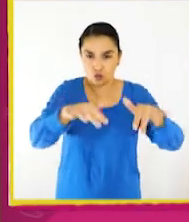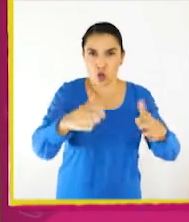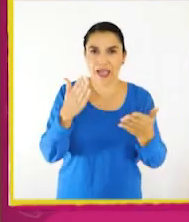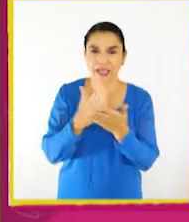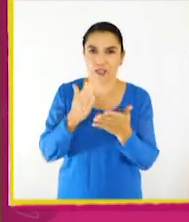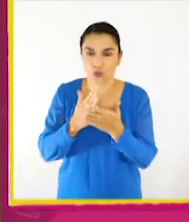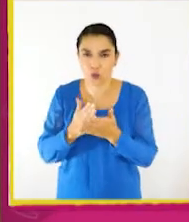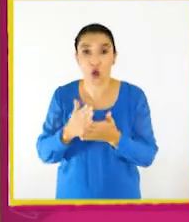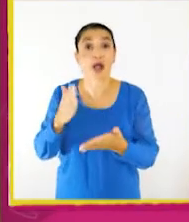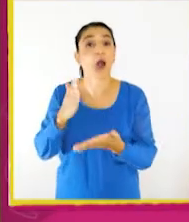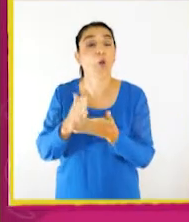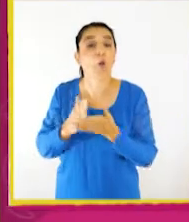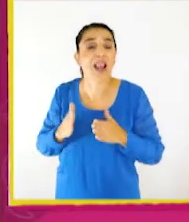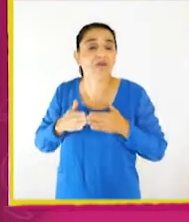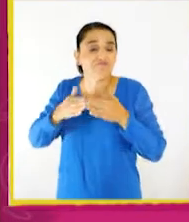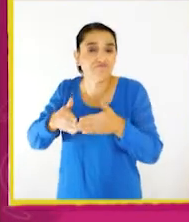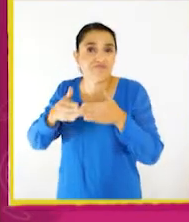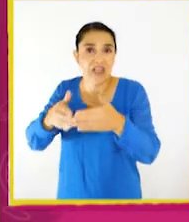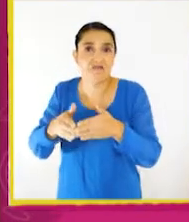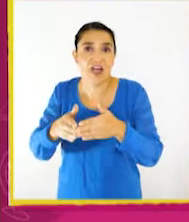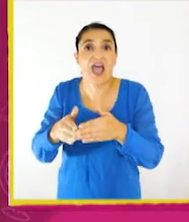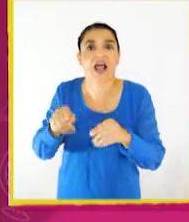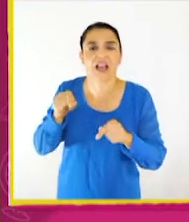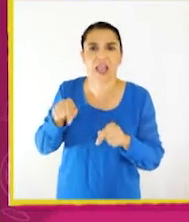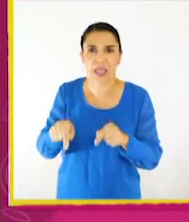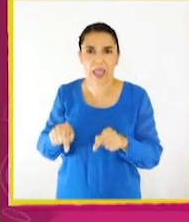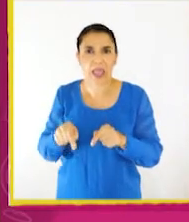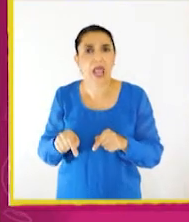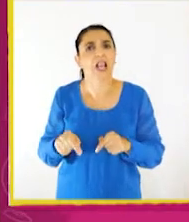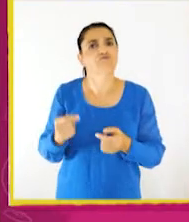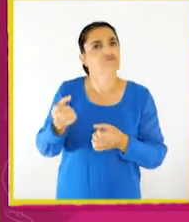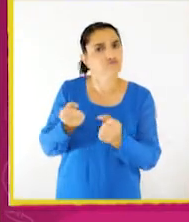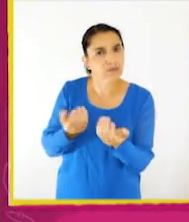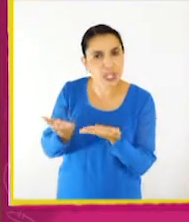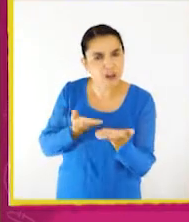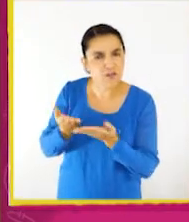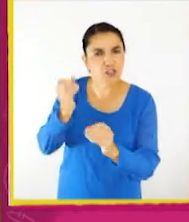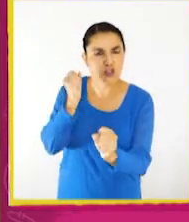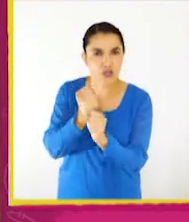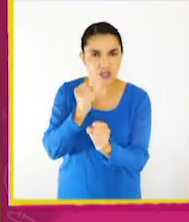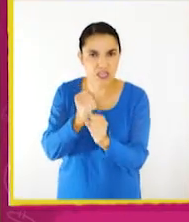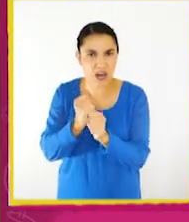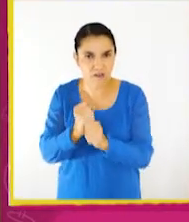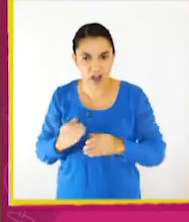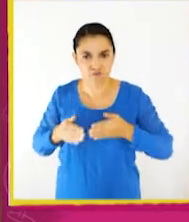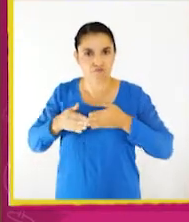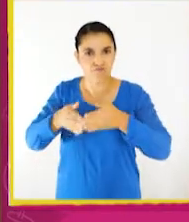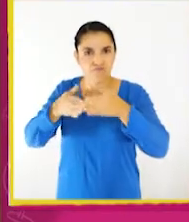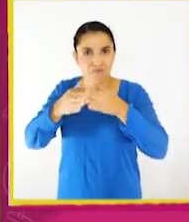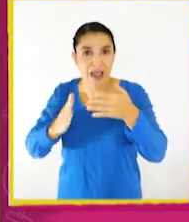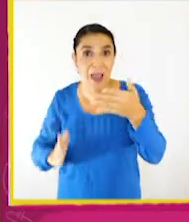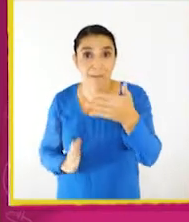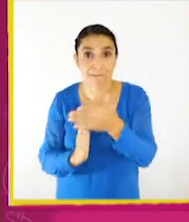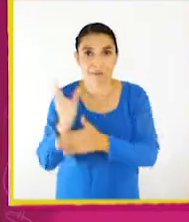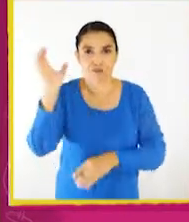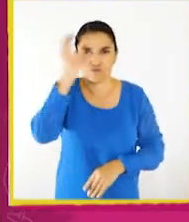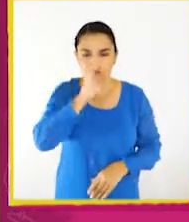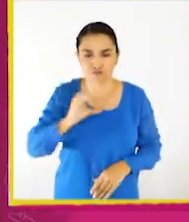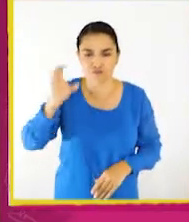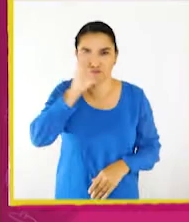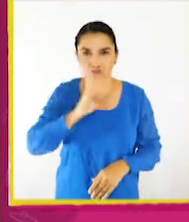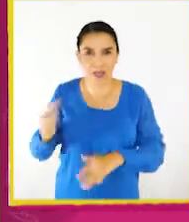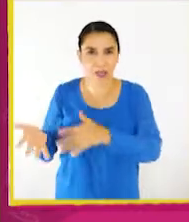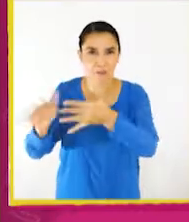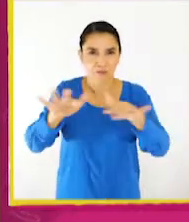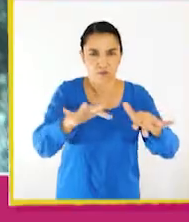Brest. Prestaba sus servicios a la Marina Francesa como oficial de artillería cuando comenzó sus exploraciones marinas.